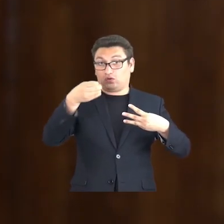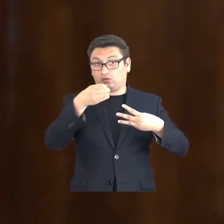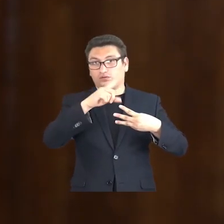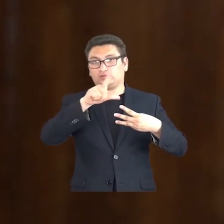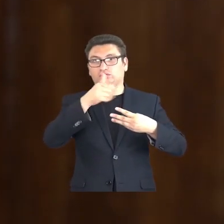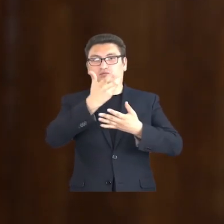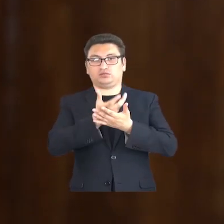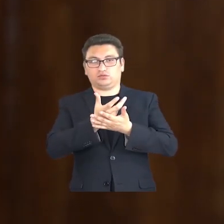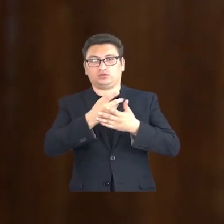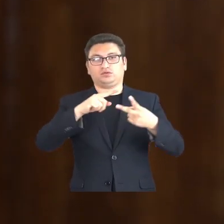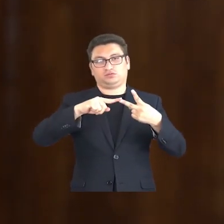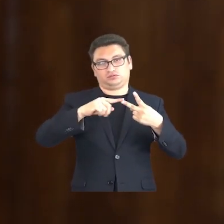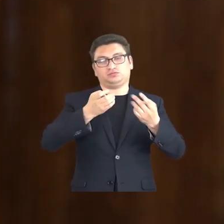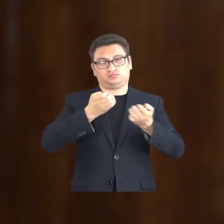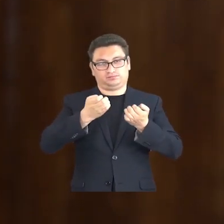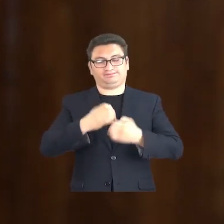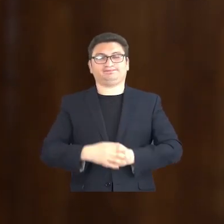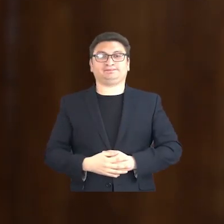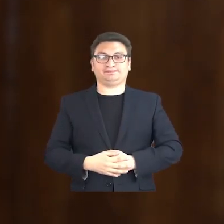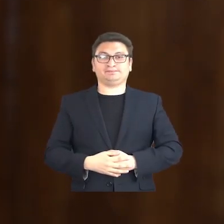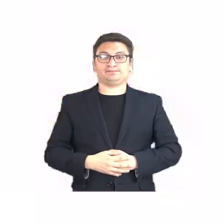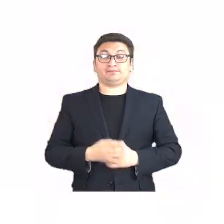descanso entre cada serie.